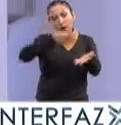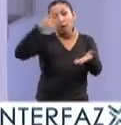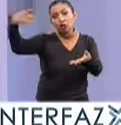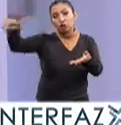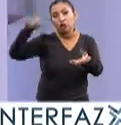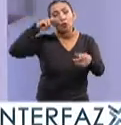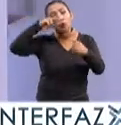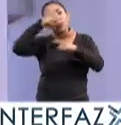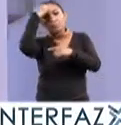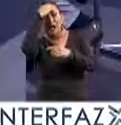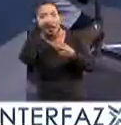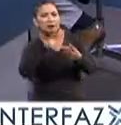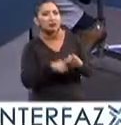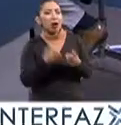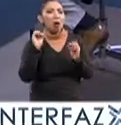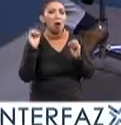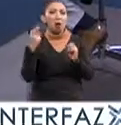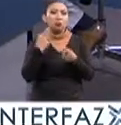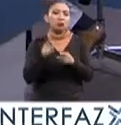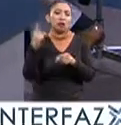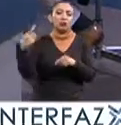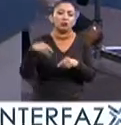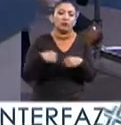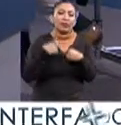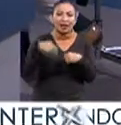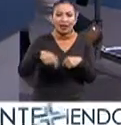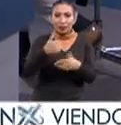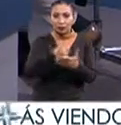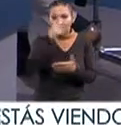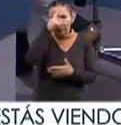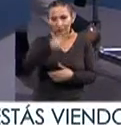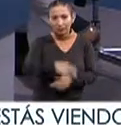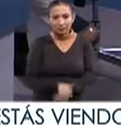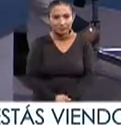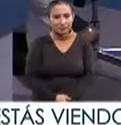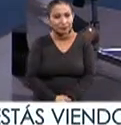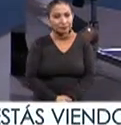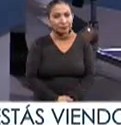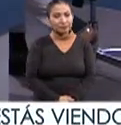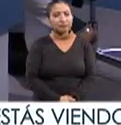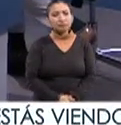de su visión, su experiencia siendo músico radicado aquí en la Ciudad de México. Claro.